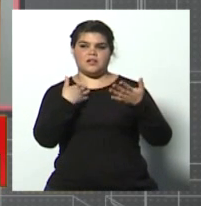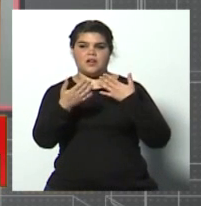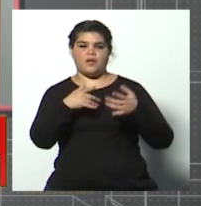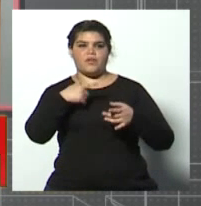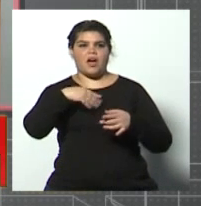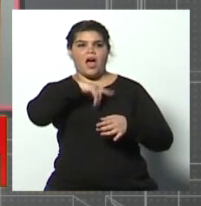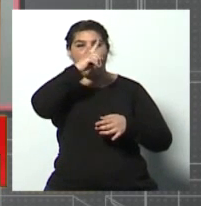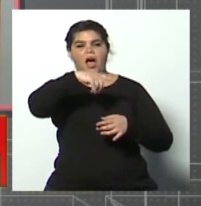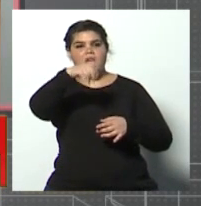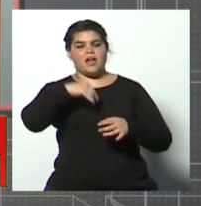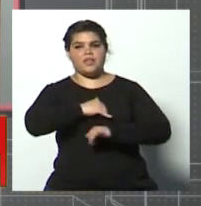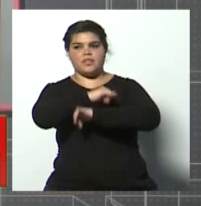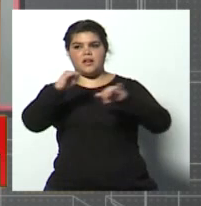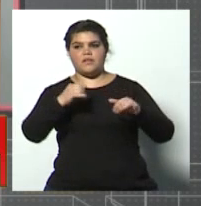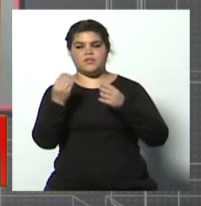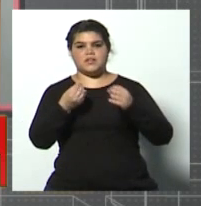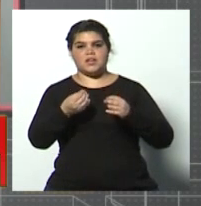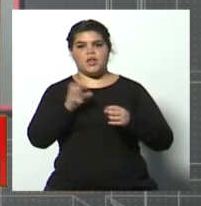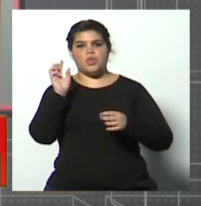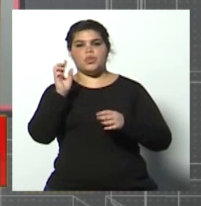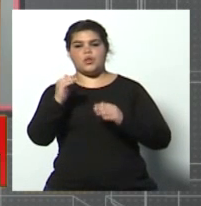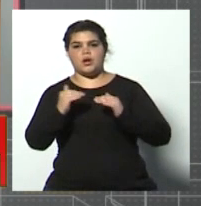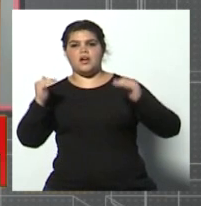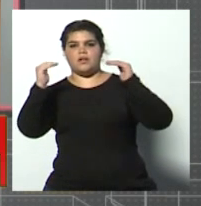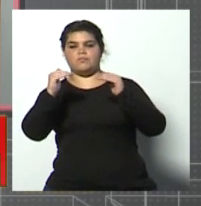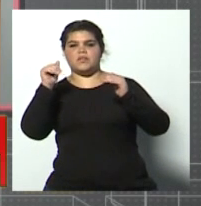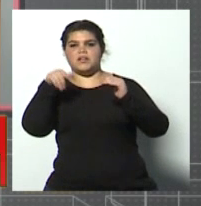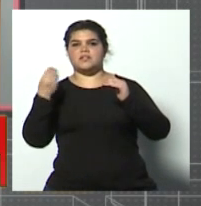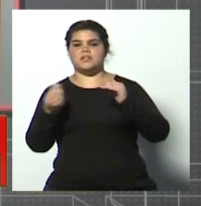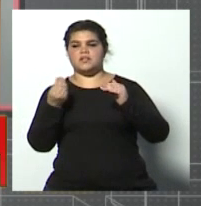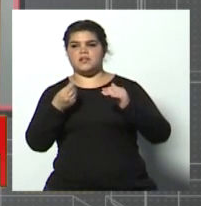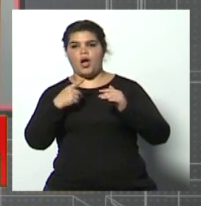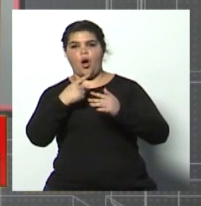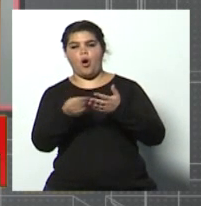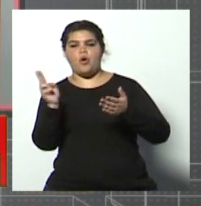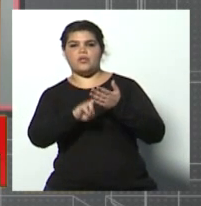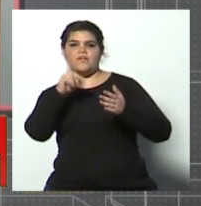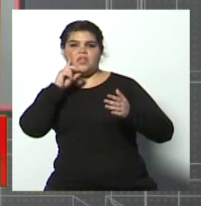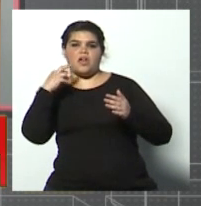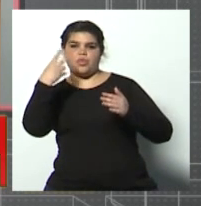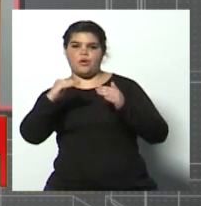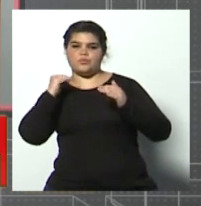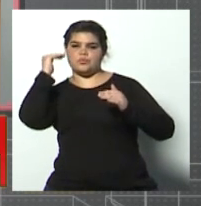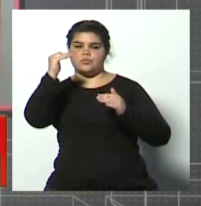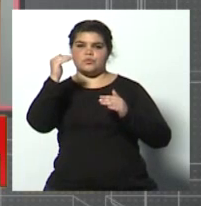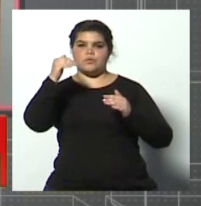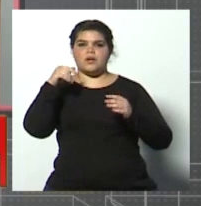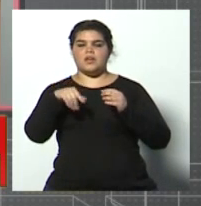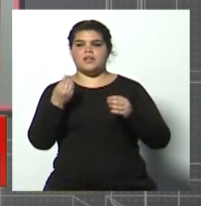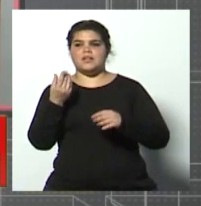Los Andes actualizaba sobre el dólar paralelo, titulaba: el dólar paralelo volvió a subir por segundo día consecutivo y cotiza